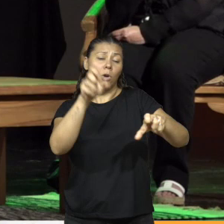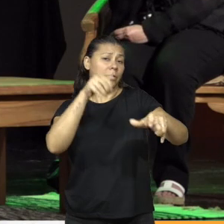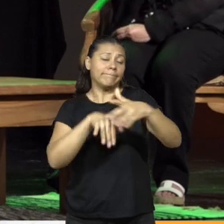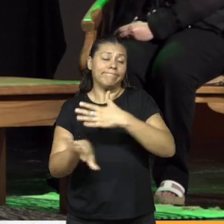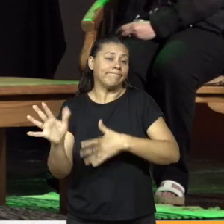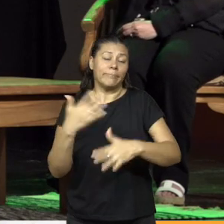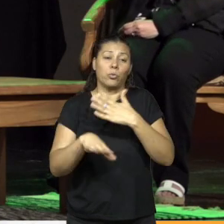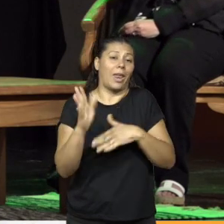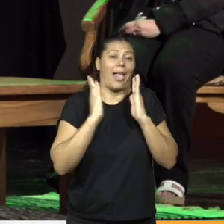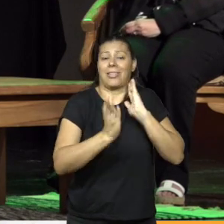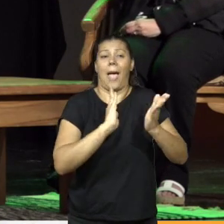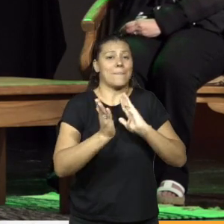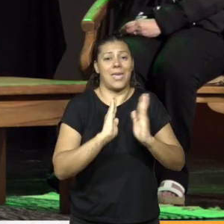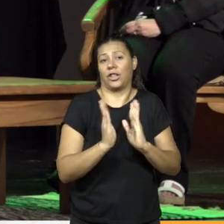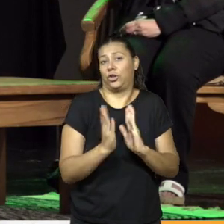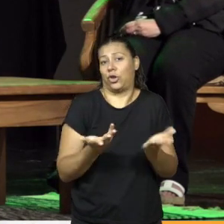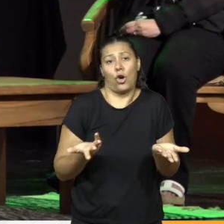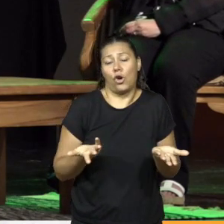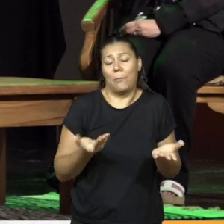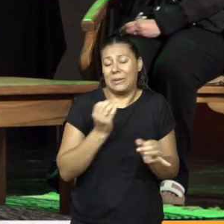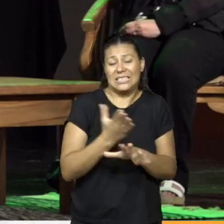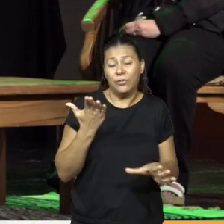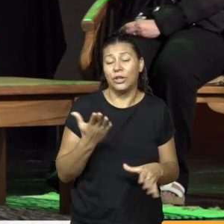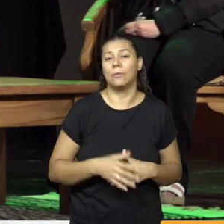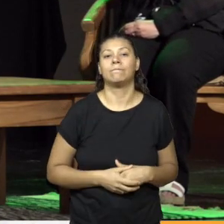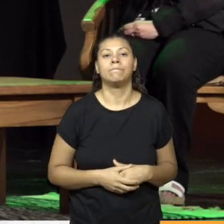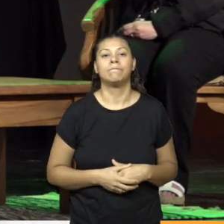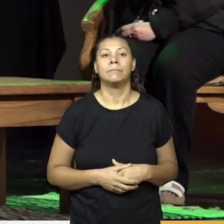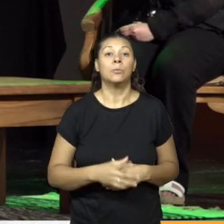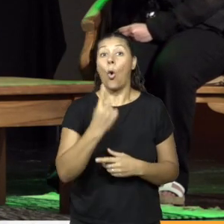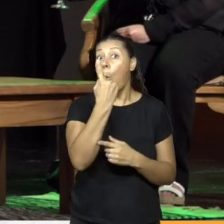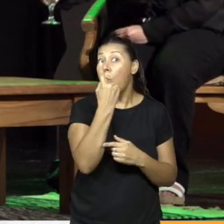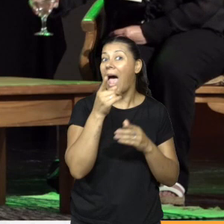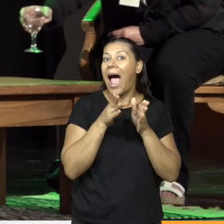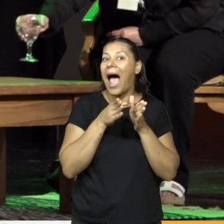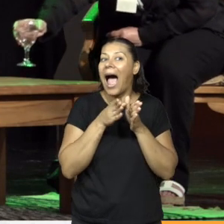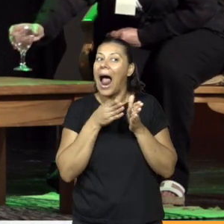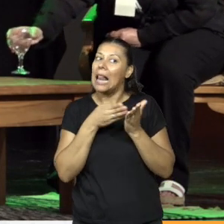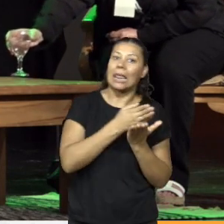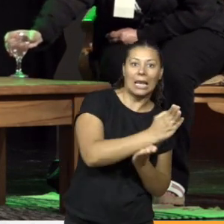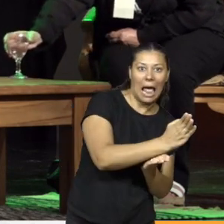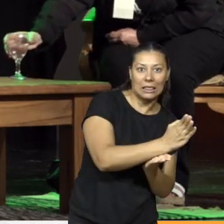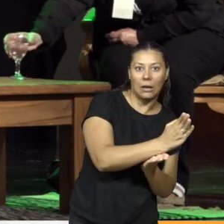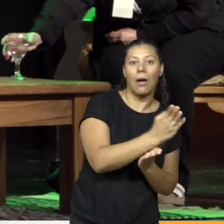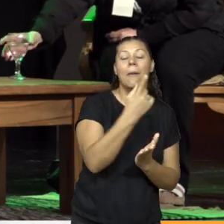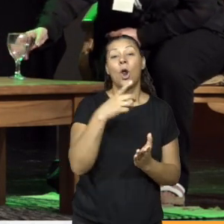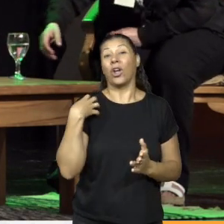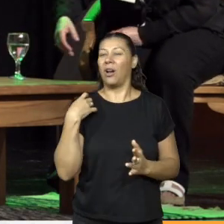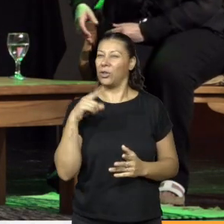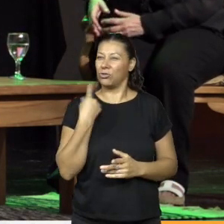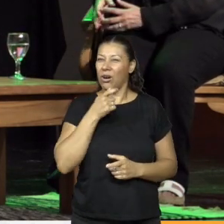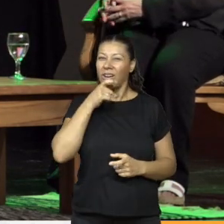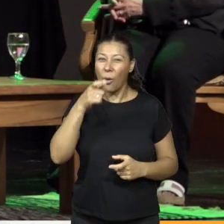toda la biorremediación que tienen que hacerse. Esa es una de las alternativas, pero generalmente lo que nosotros recomendamos,